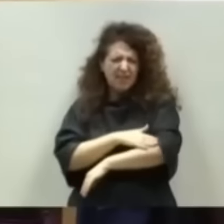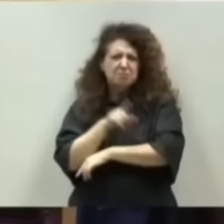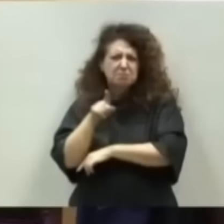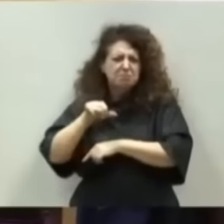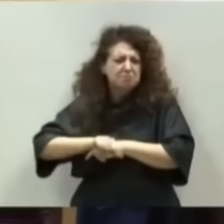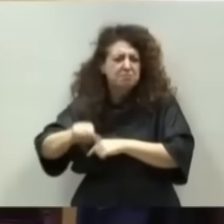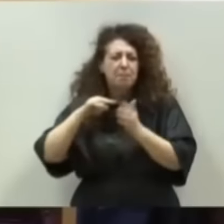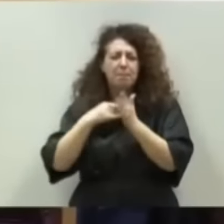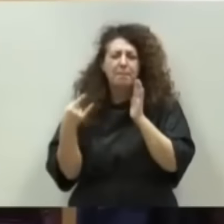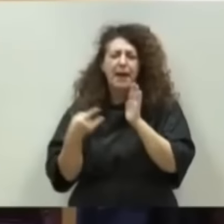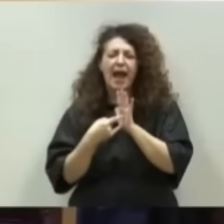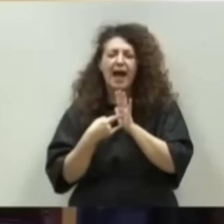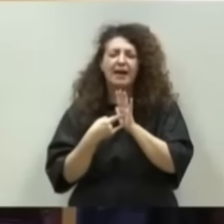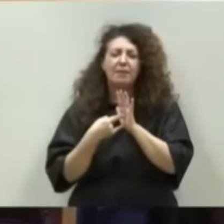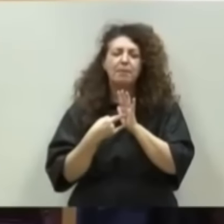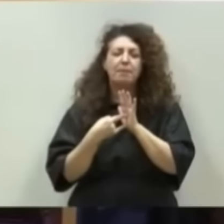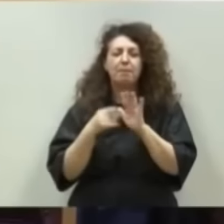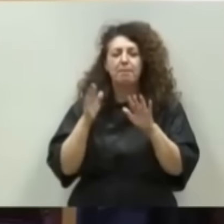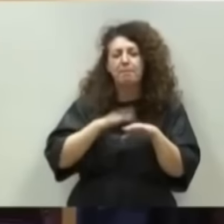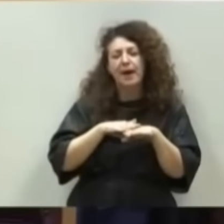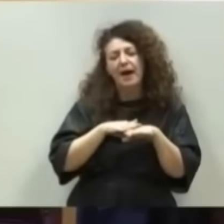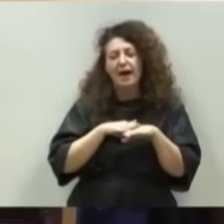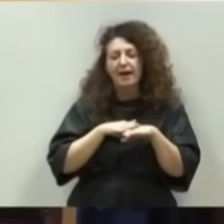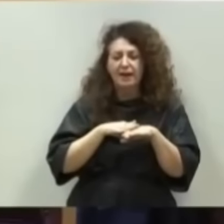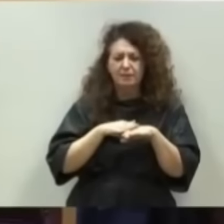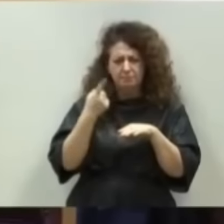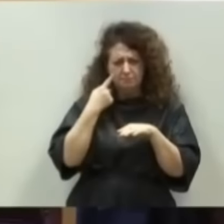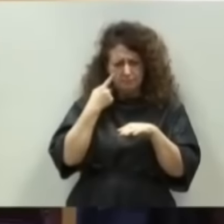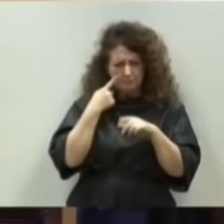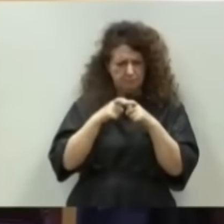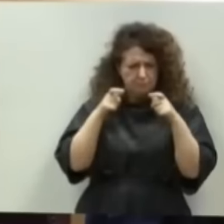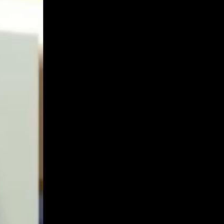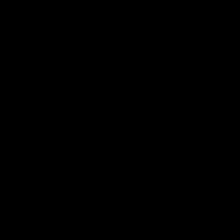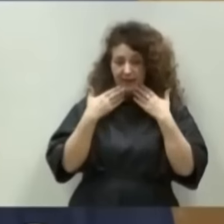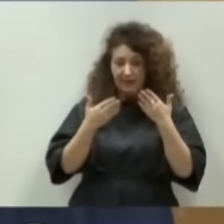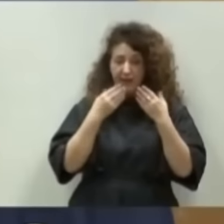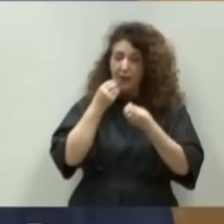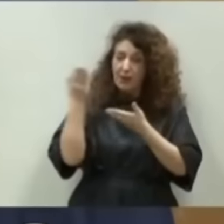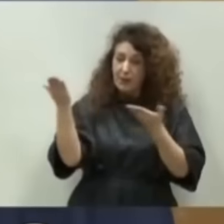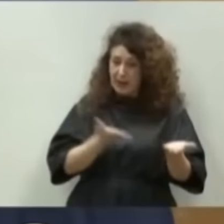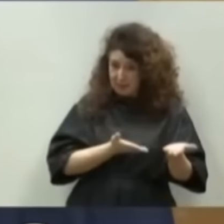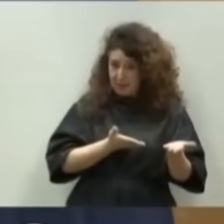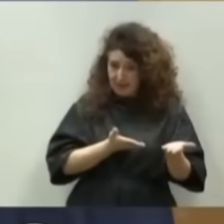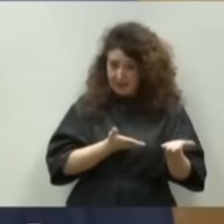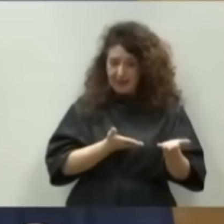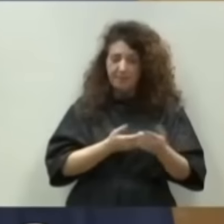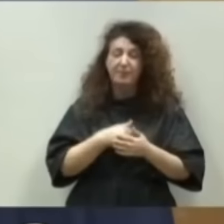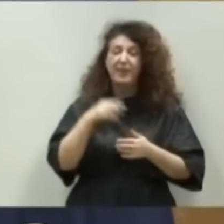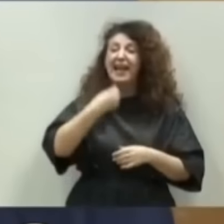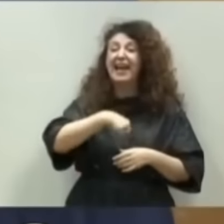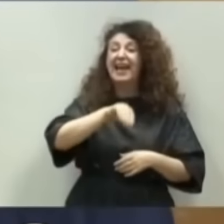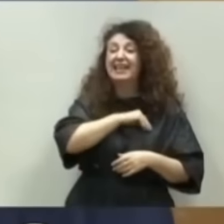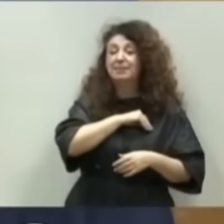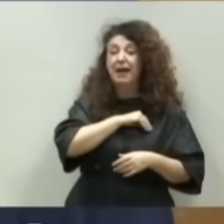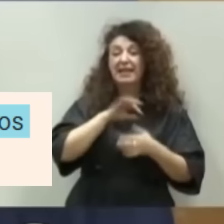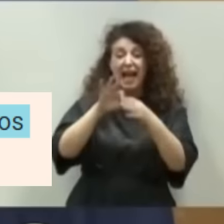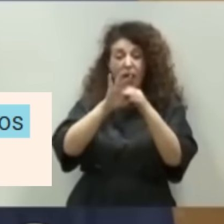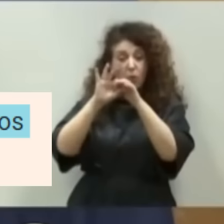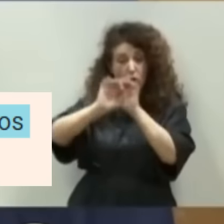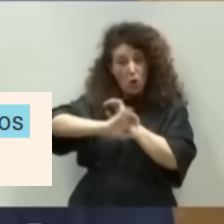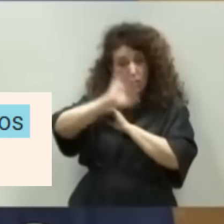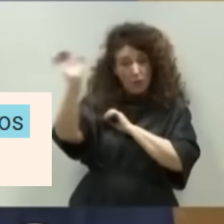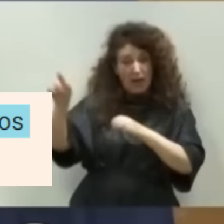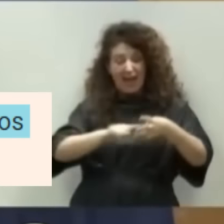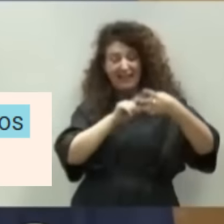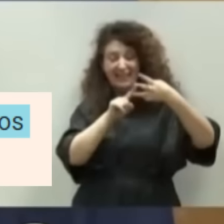¿Qué planes tiene el Gobierno para paliar la creciente pobreza en España? España es el tercer país de la Unión Europea